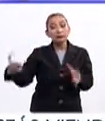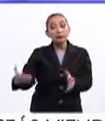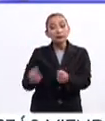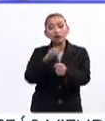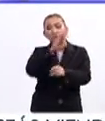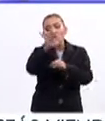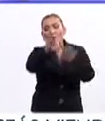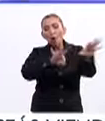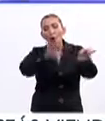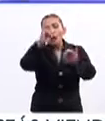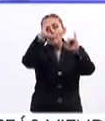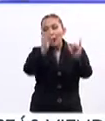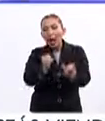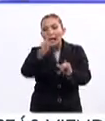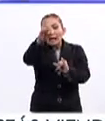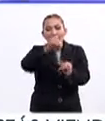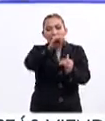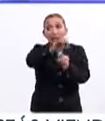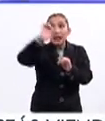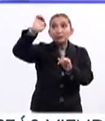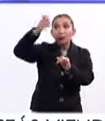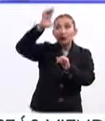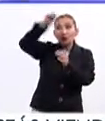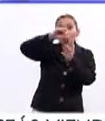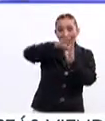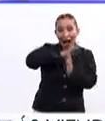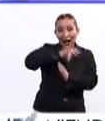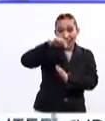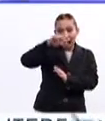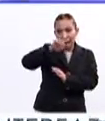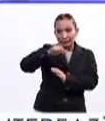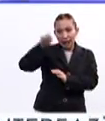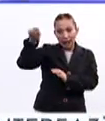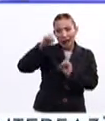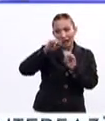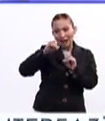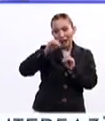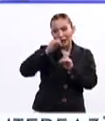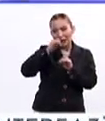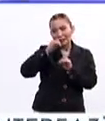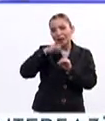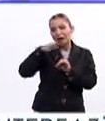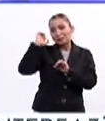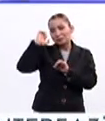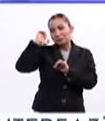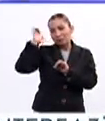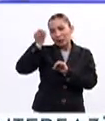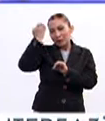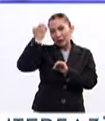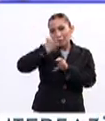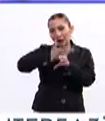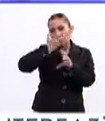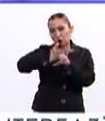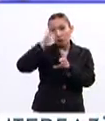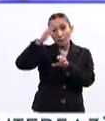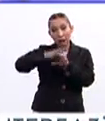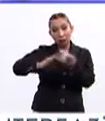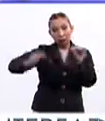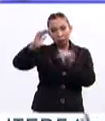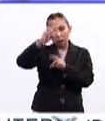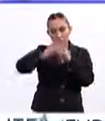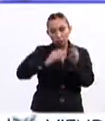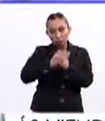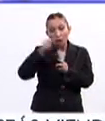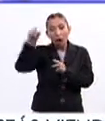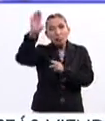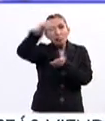rescatar todo ese acervo de imágenes del espacio que la NASA, esta agencia espacial de los Estados Unidos, una de las más importantes del